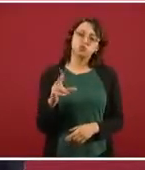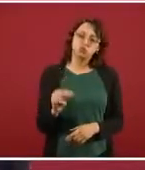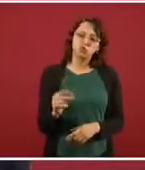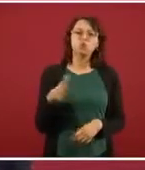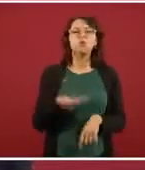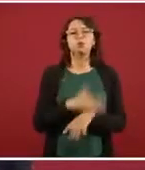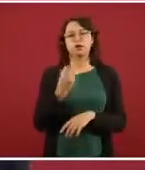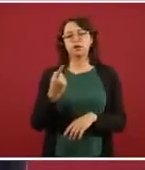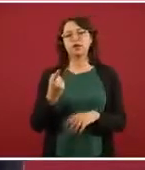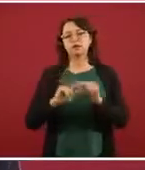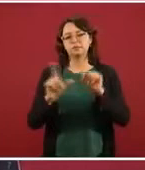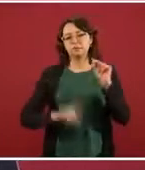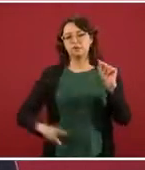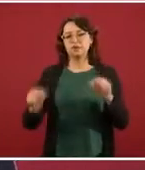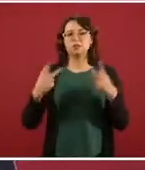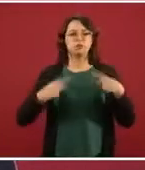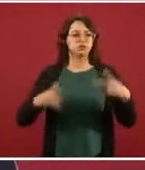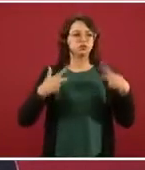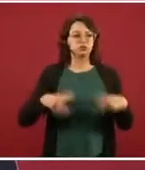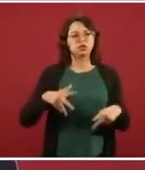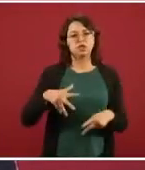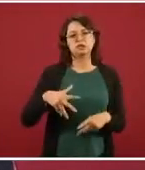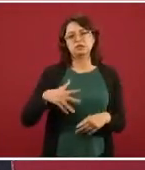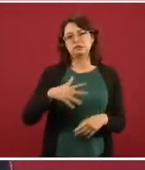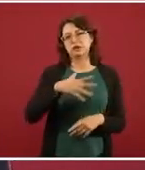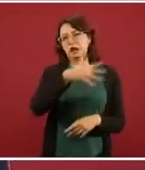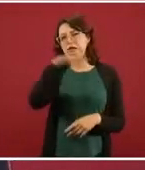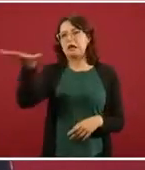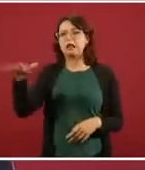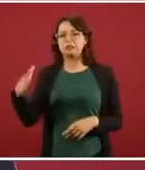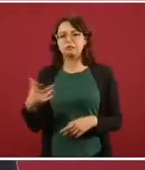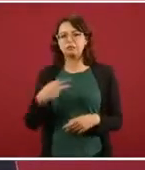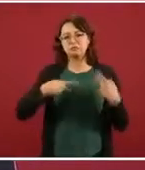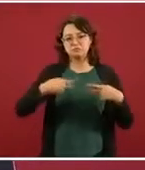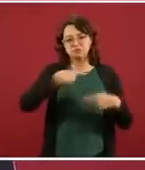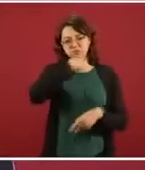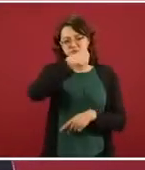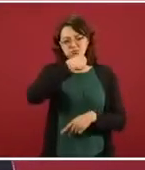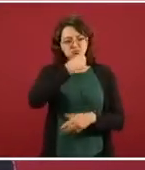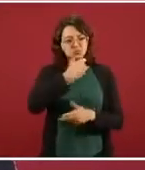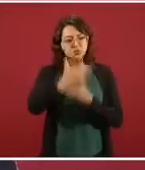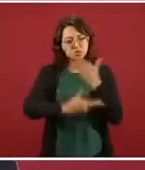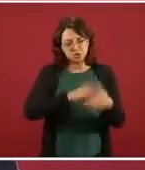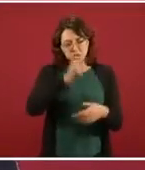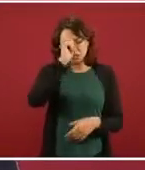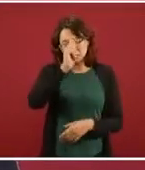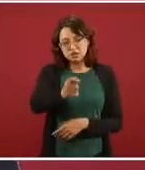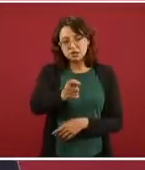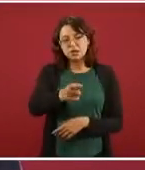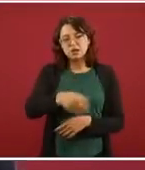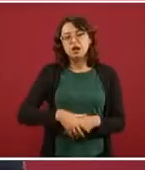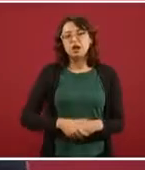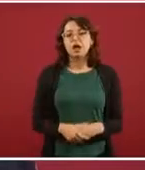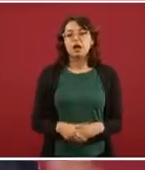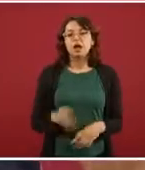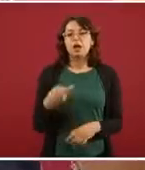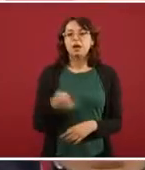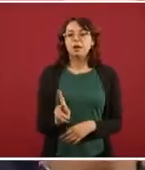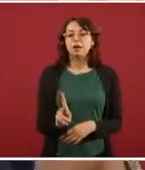México queremos mucho a los ancianos, son ancianos respetables, pero